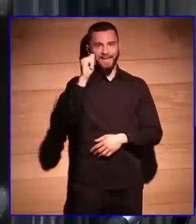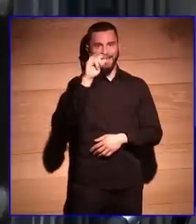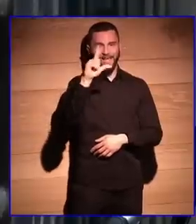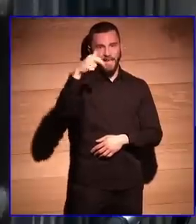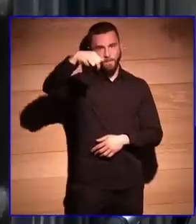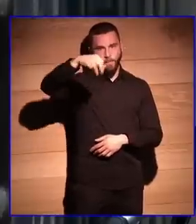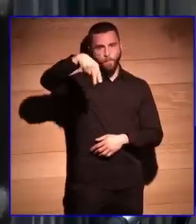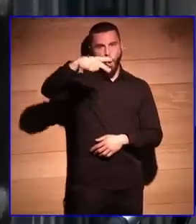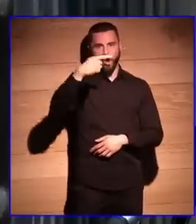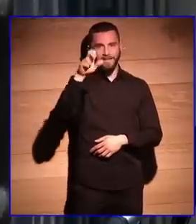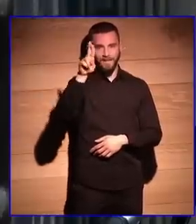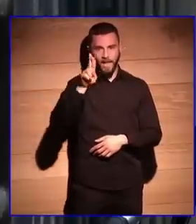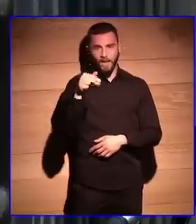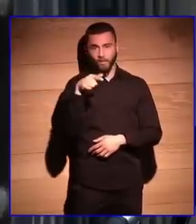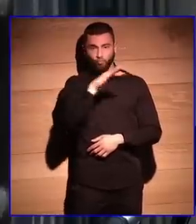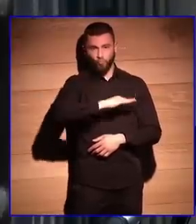villano